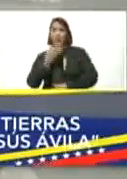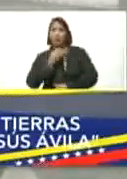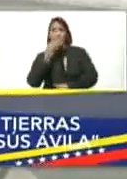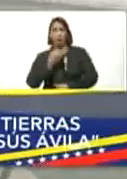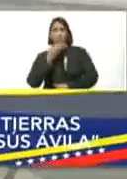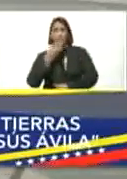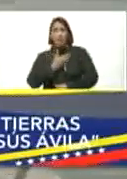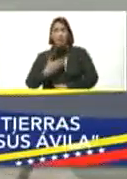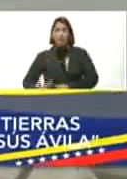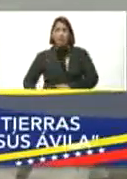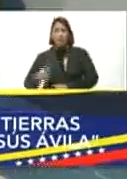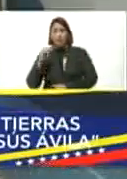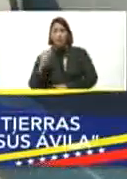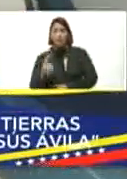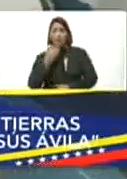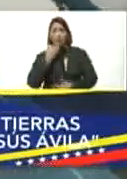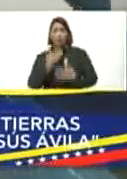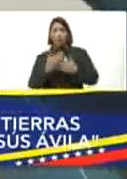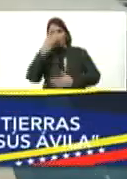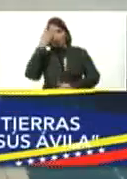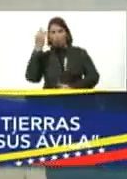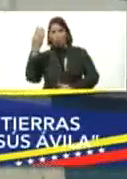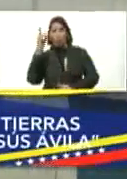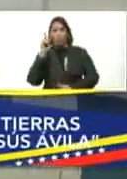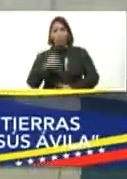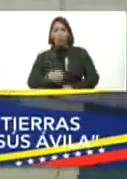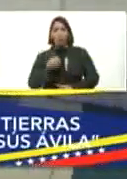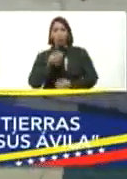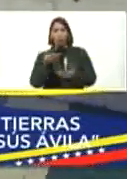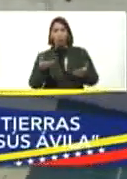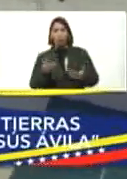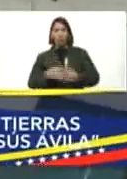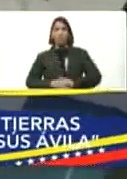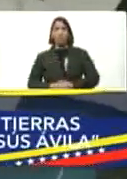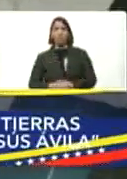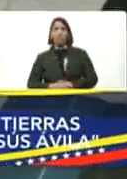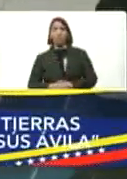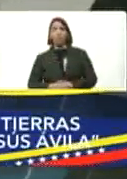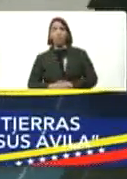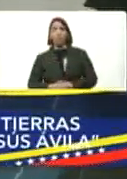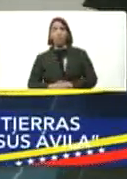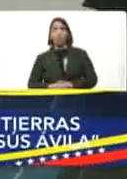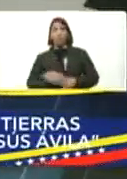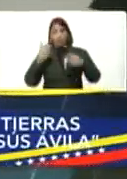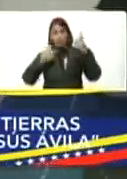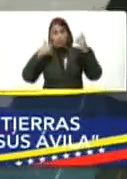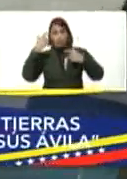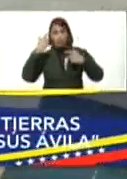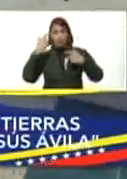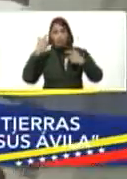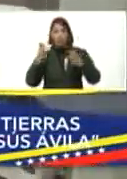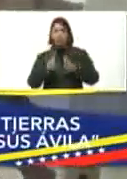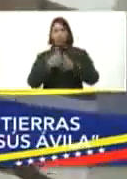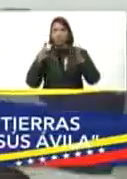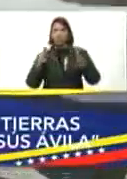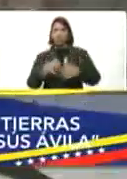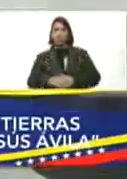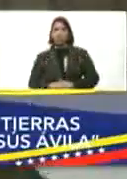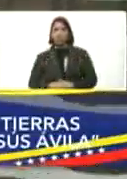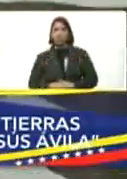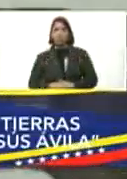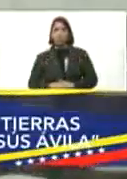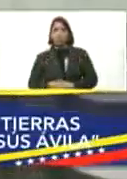presidente. Primeramente, gracias a Dios y gracias a usted y al comandante Chávez por esta gran, por